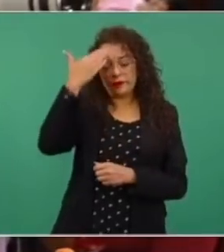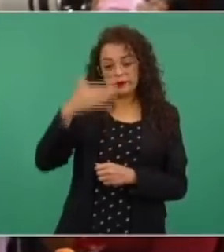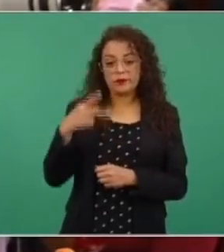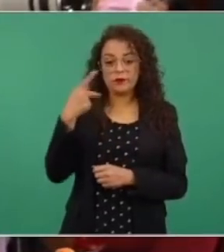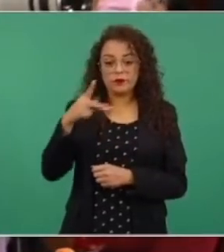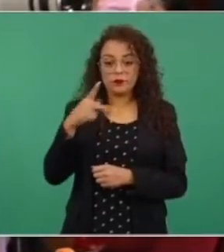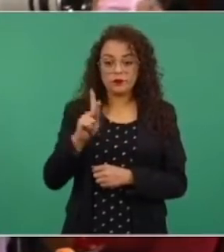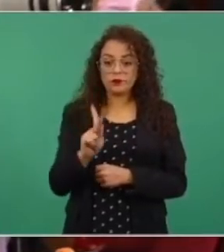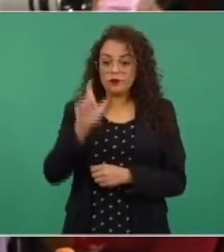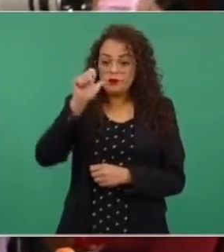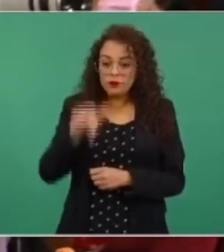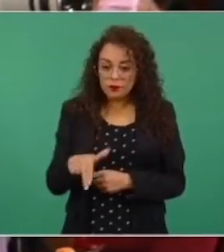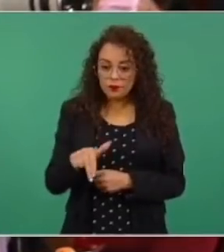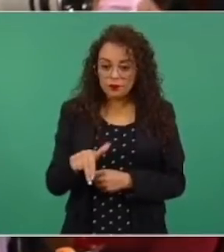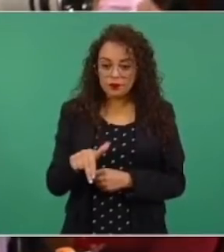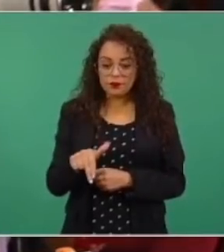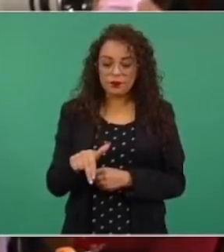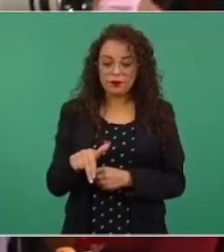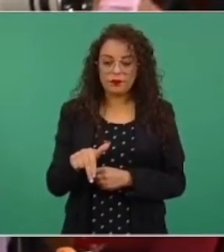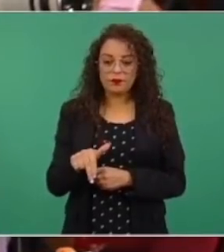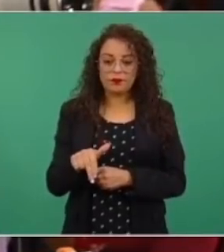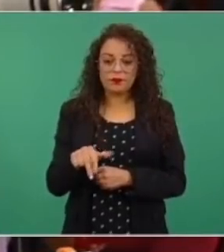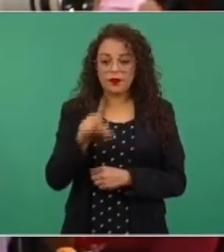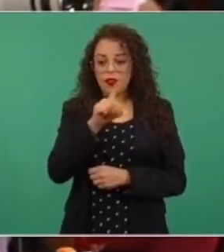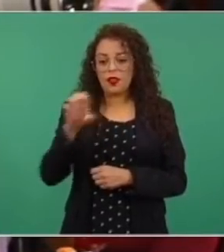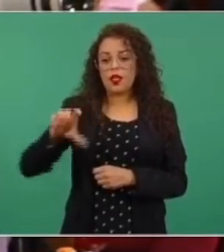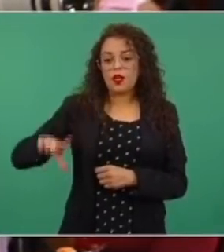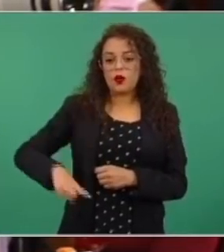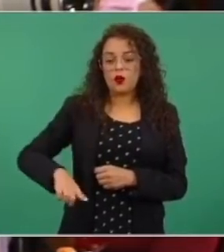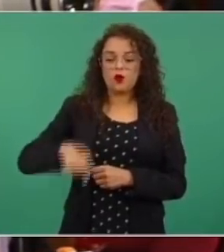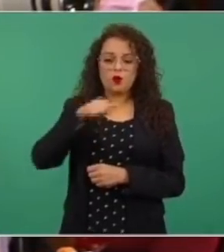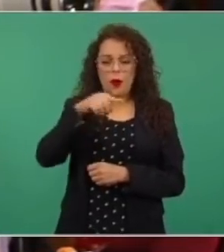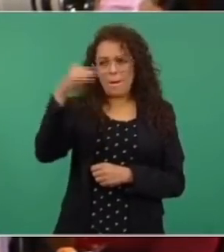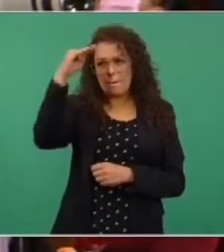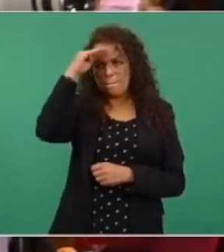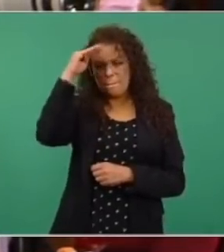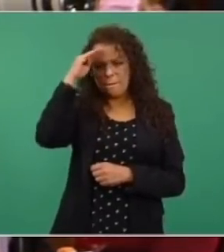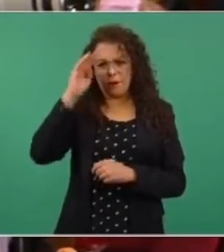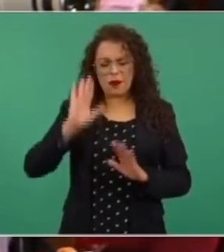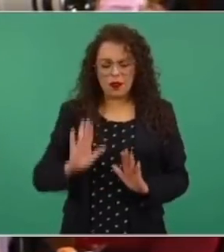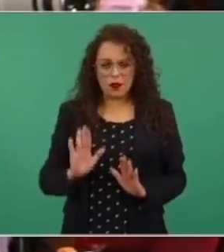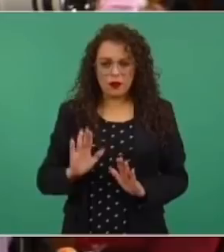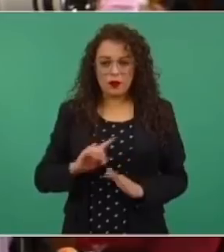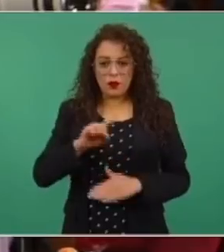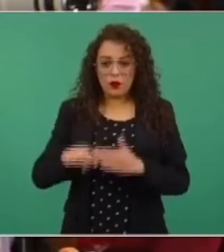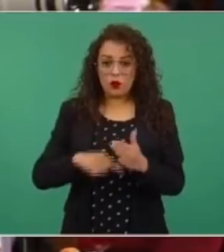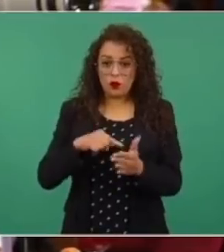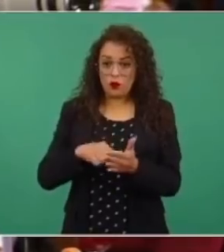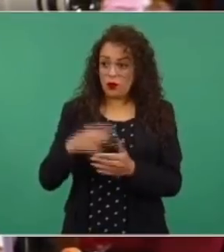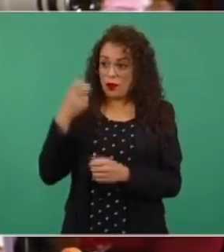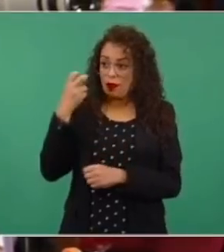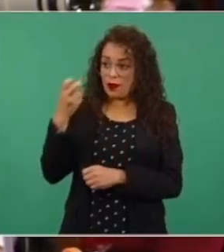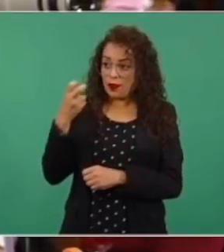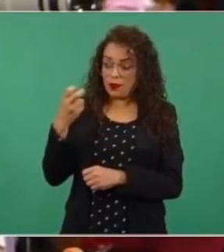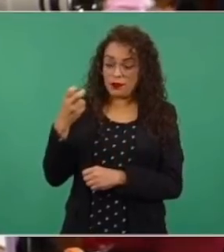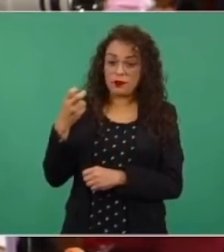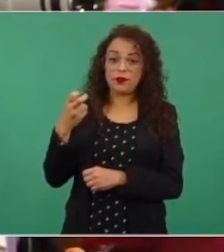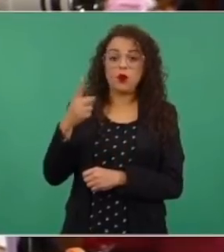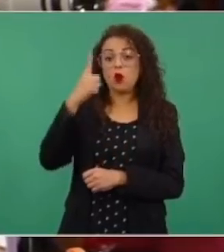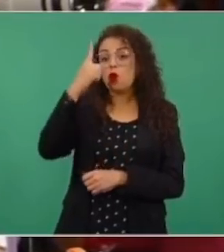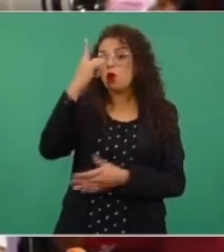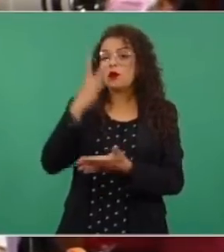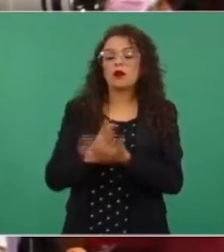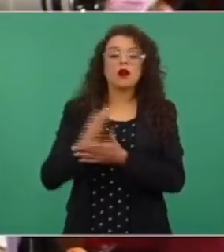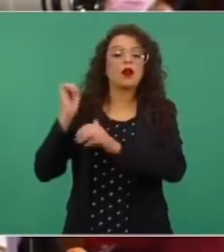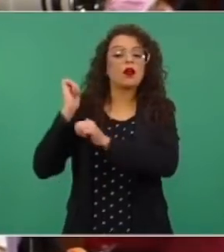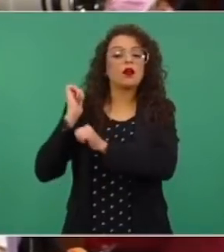su plan de gobierno, contempló el que las zonas metropolitanas puedan tener una sola autoridad. Nos